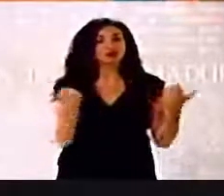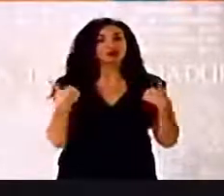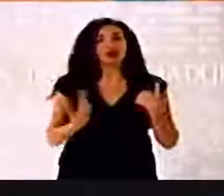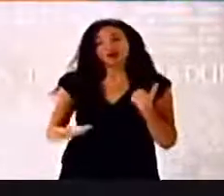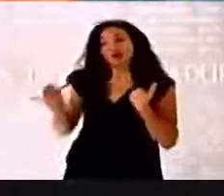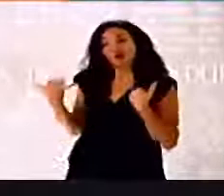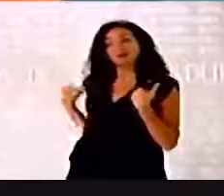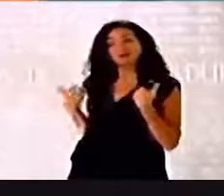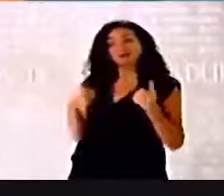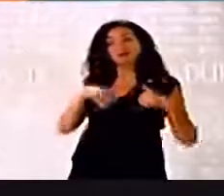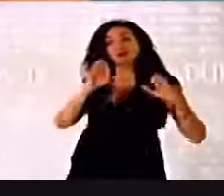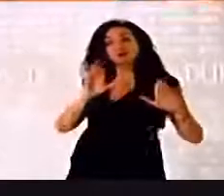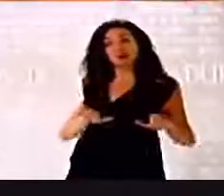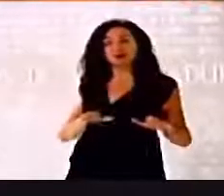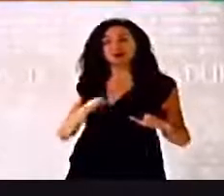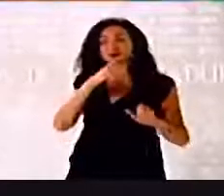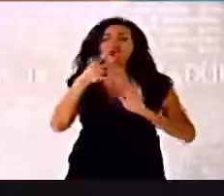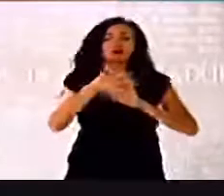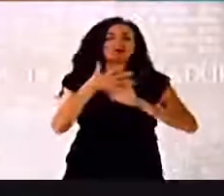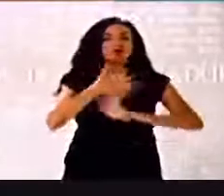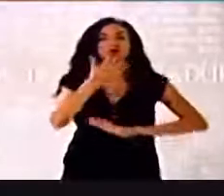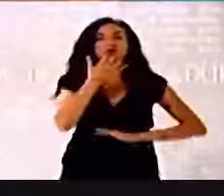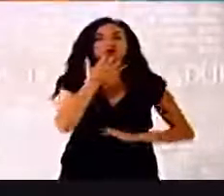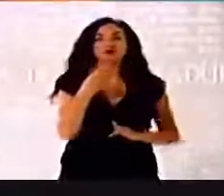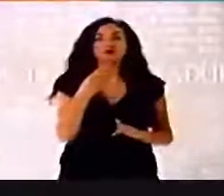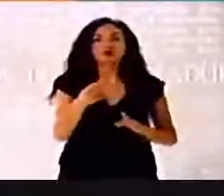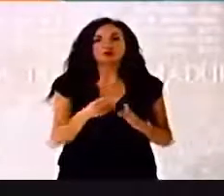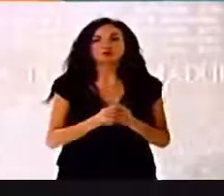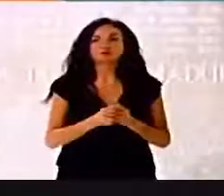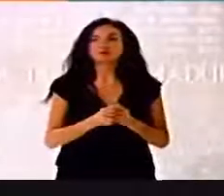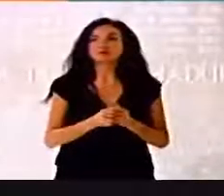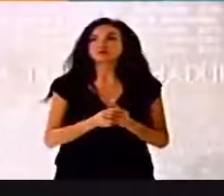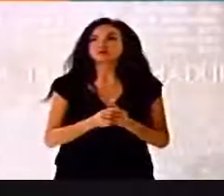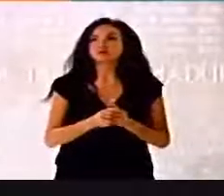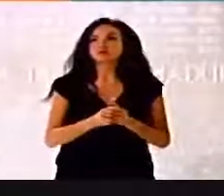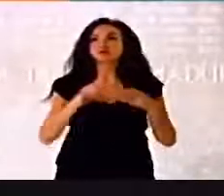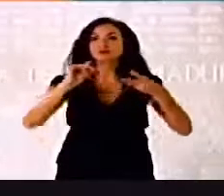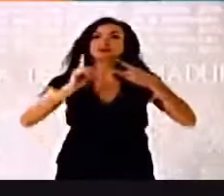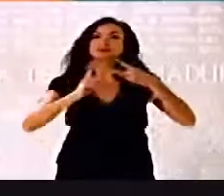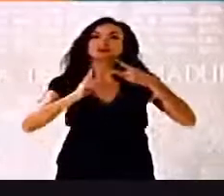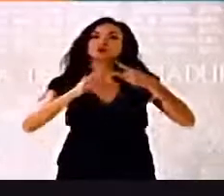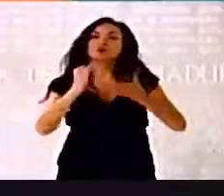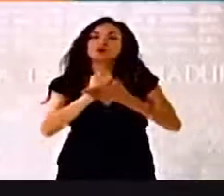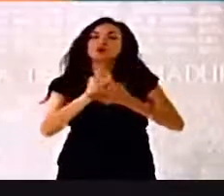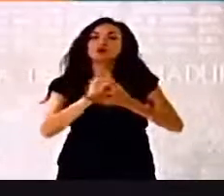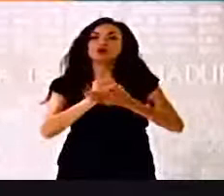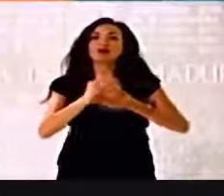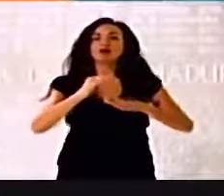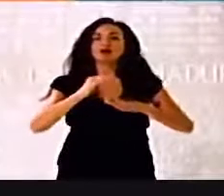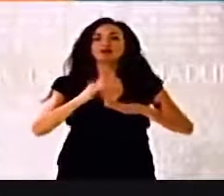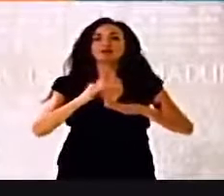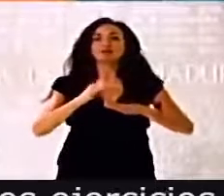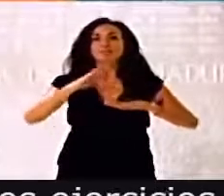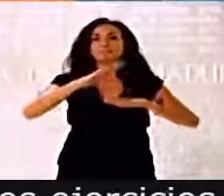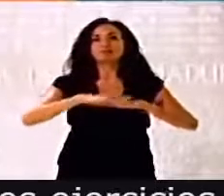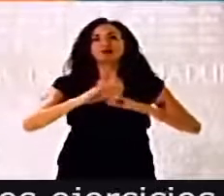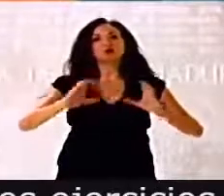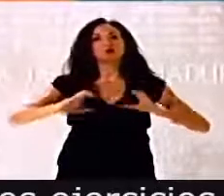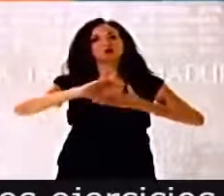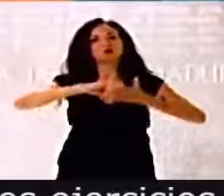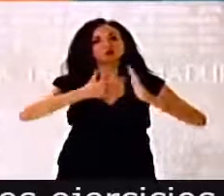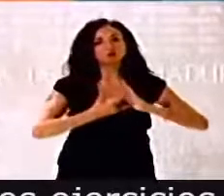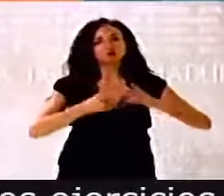suspendidos pues estamos hablando de los segundos ejercicios, por ejemplo, para cuerpo técnico,